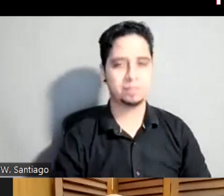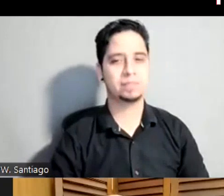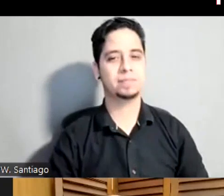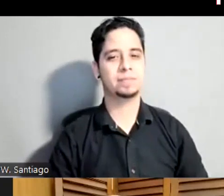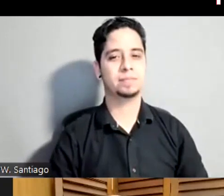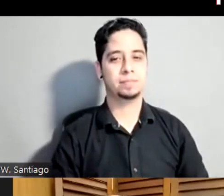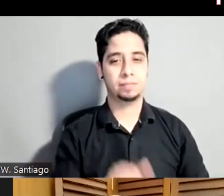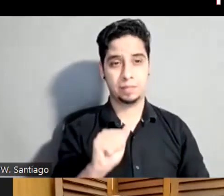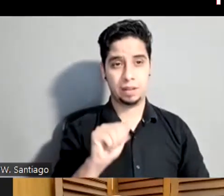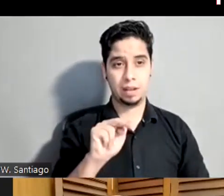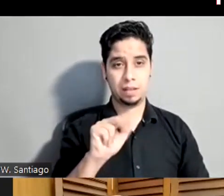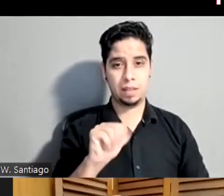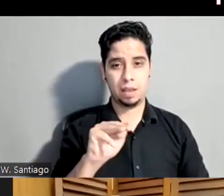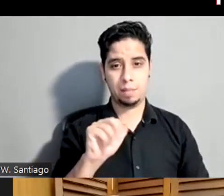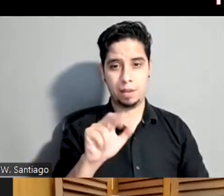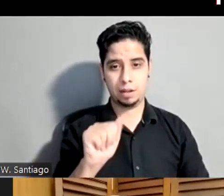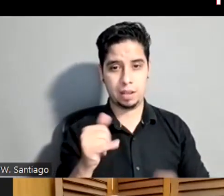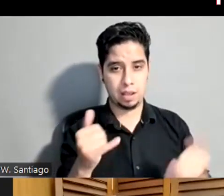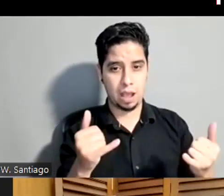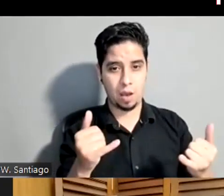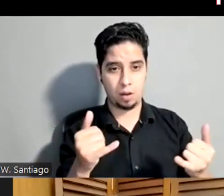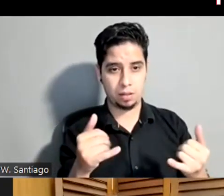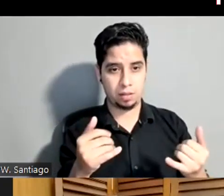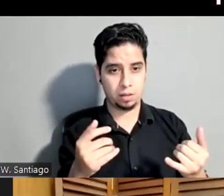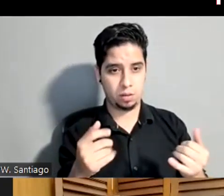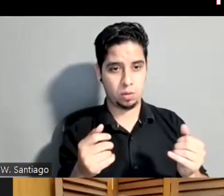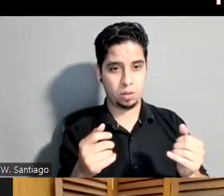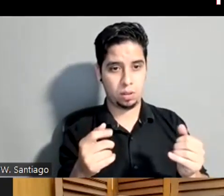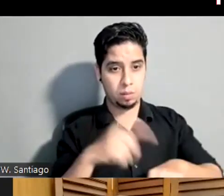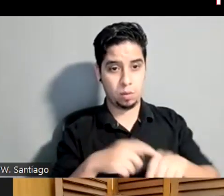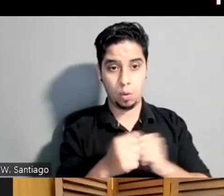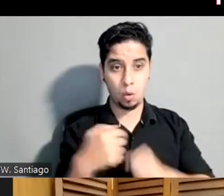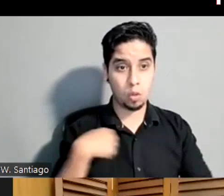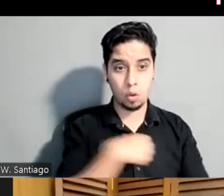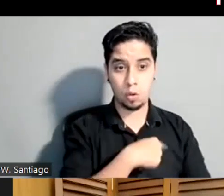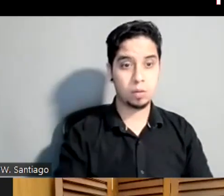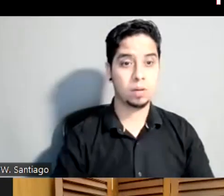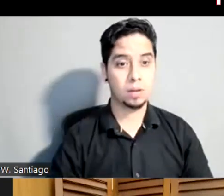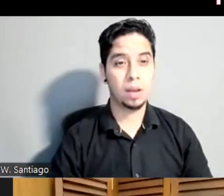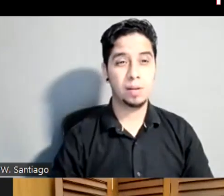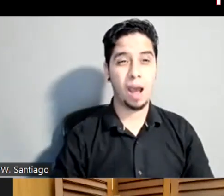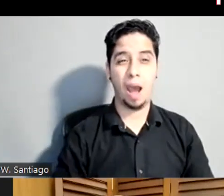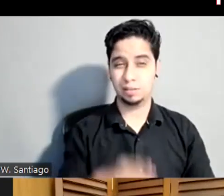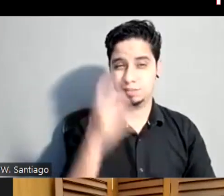Ana María es ahora contemporánea. Sí. Por eso es que me suena.